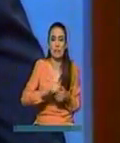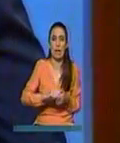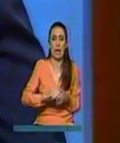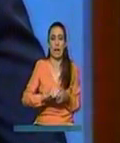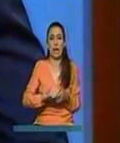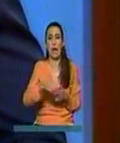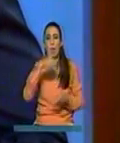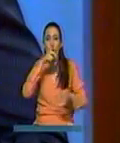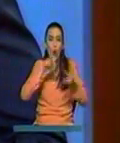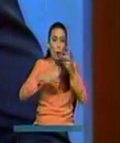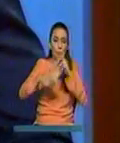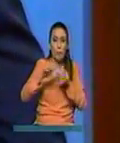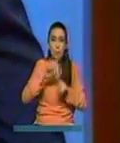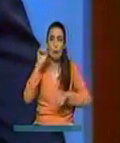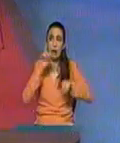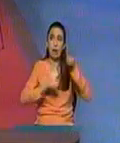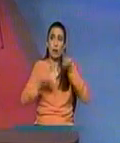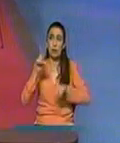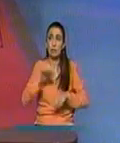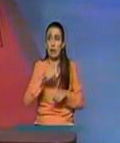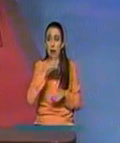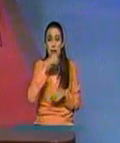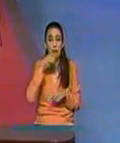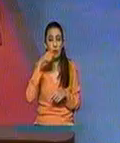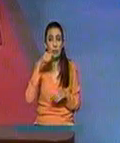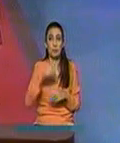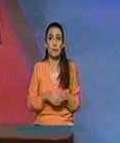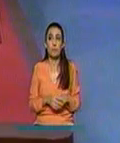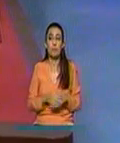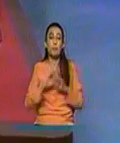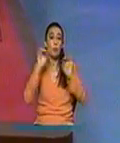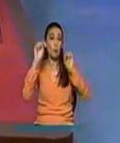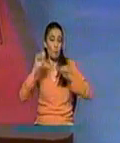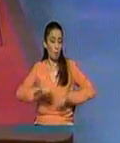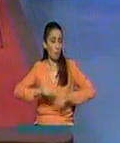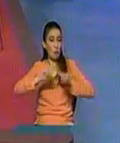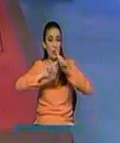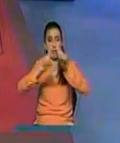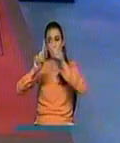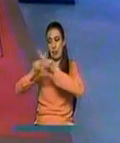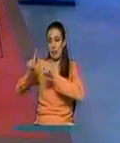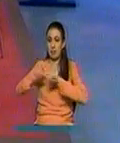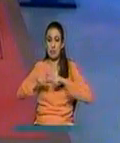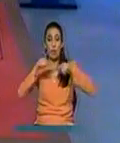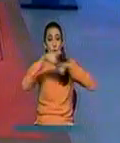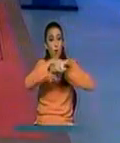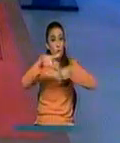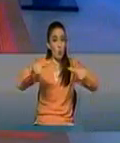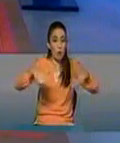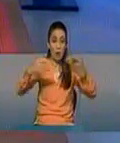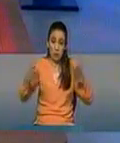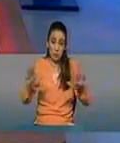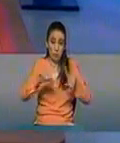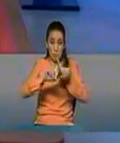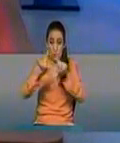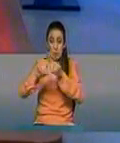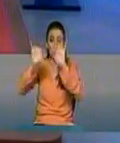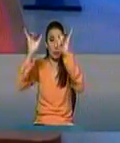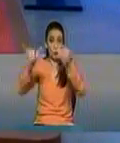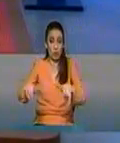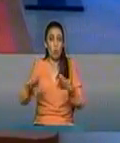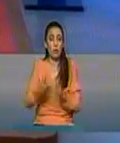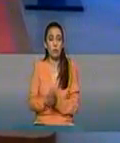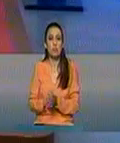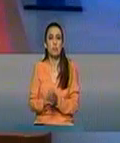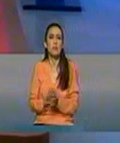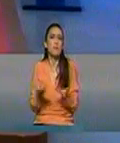¿no es cierto? Que es lo que hacemos de algunos de los cerveceros. Y lo puedes poner en varios sitios de la ciudad, en varios sitios residenciales. Por lo tanto, no te tienes que